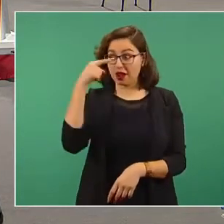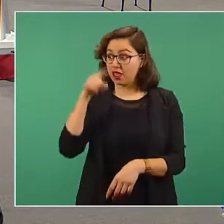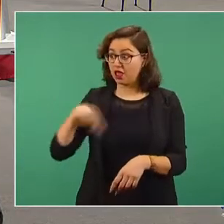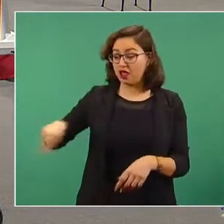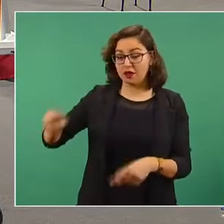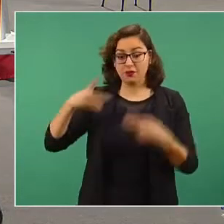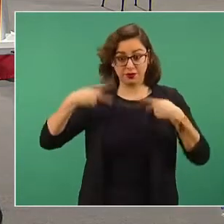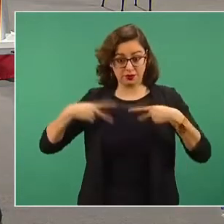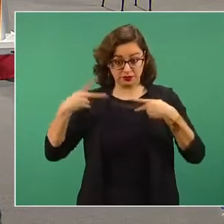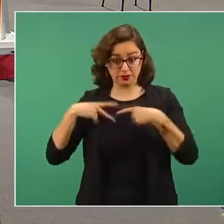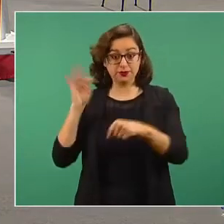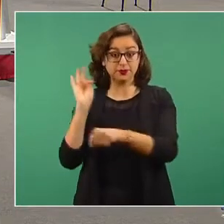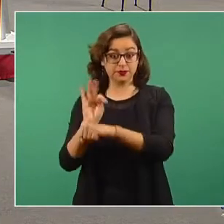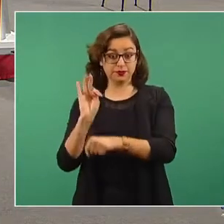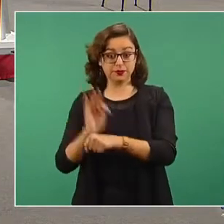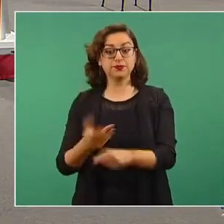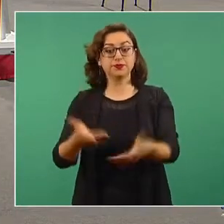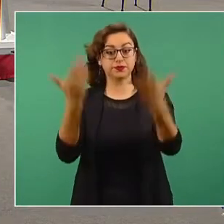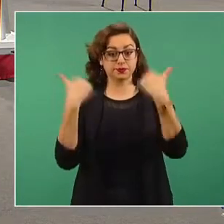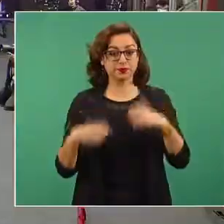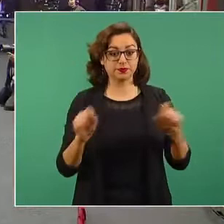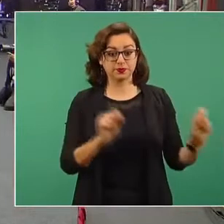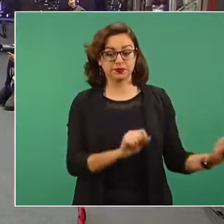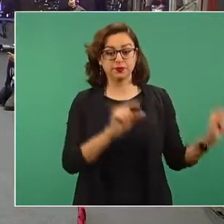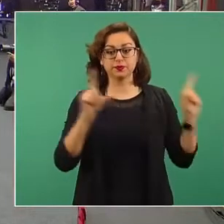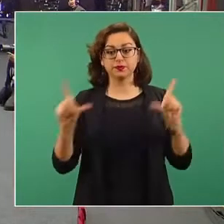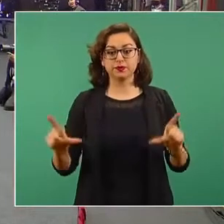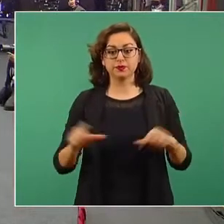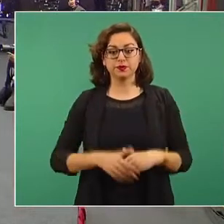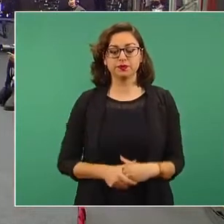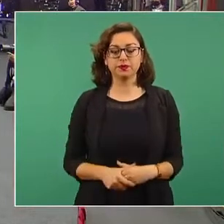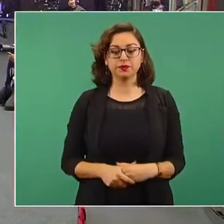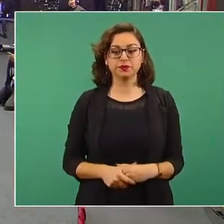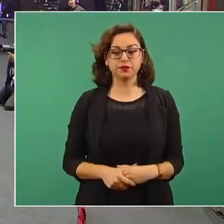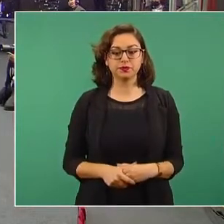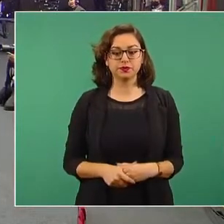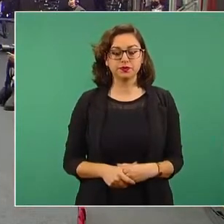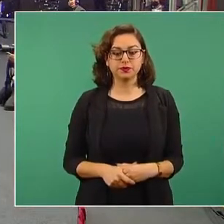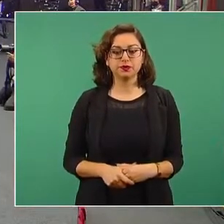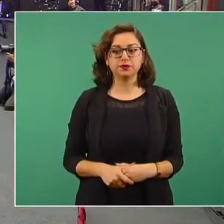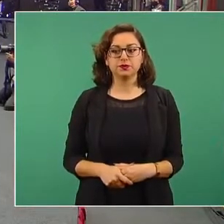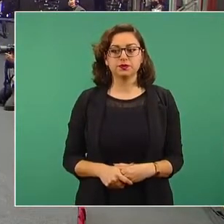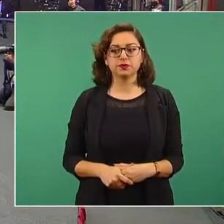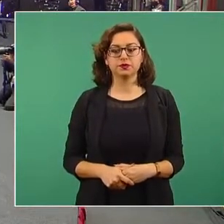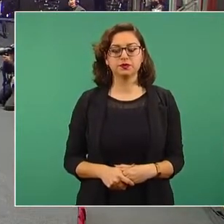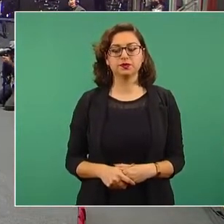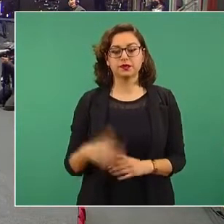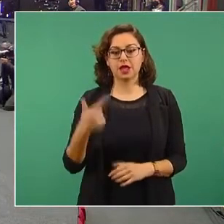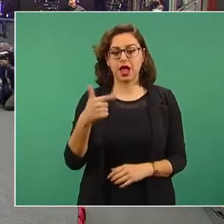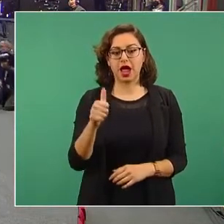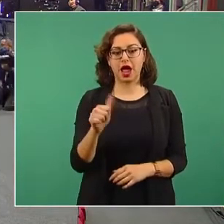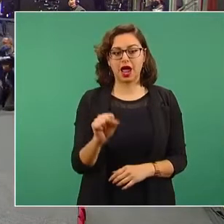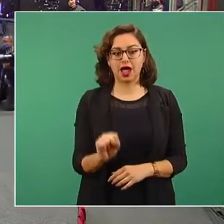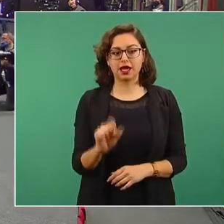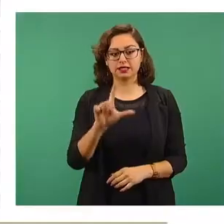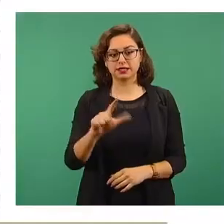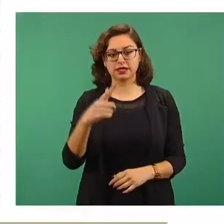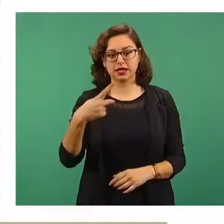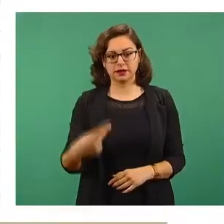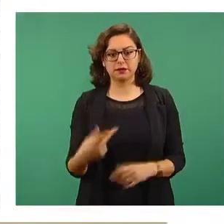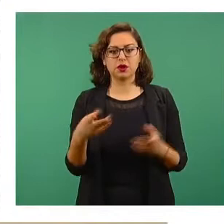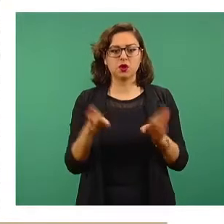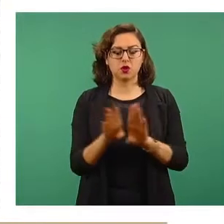Siguiente presentación, por favor. ¿Quiénes tienen los precios del gas LP? Respecto al gas